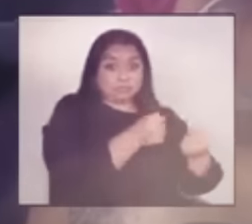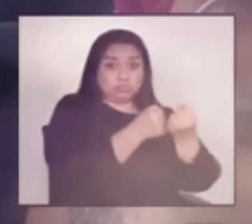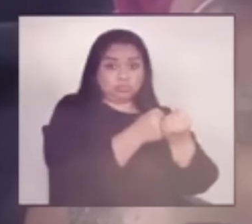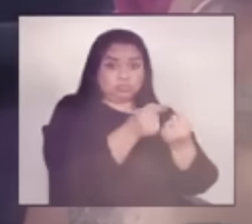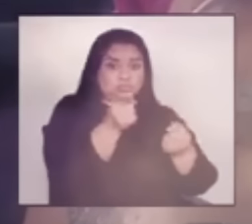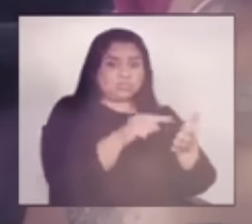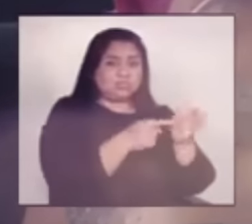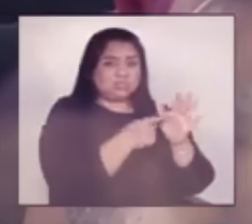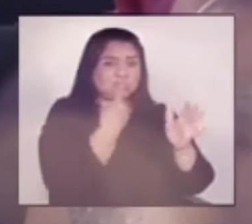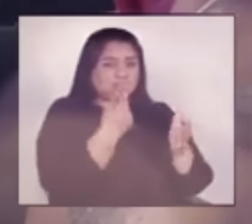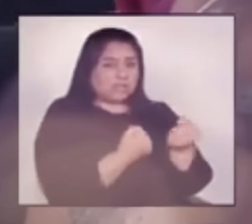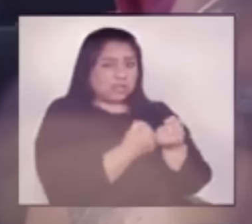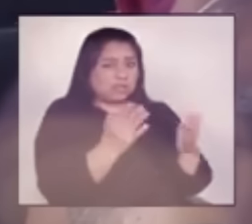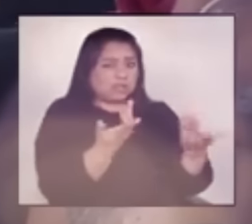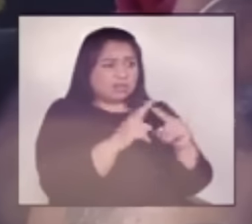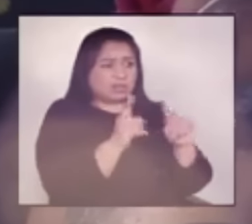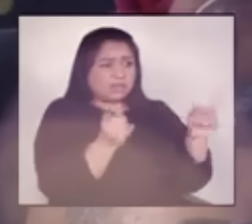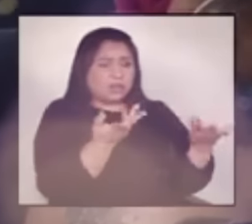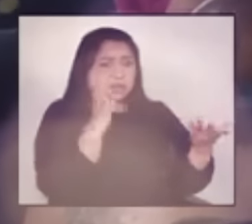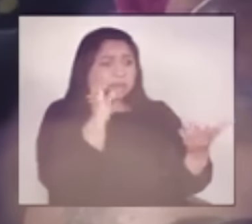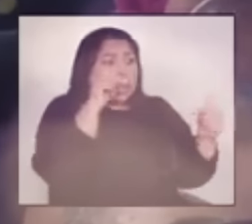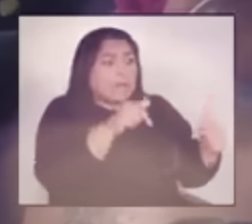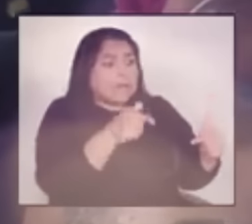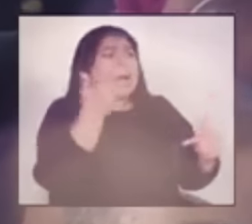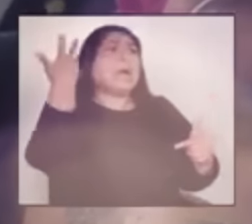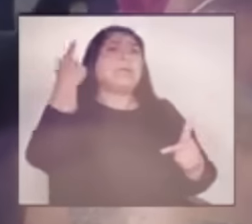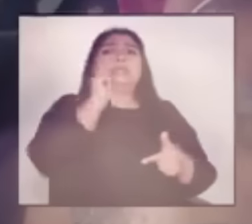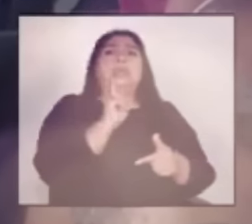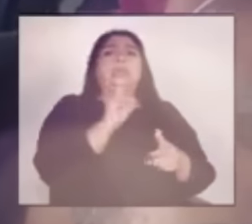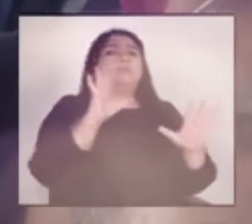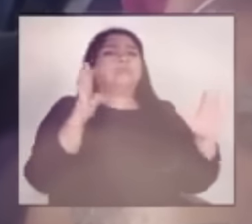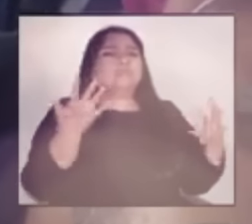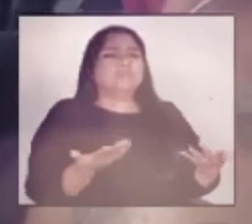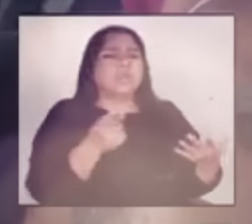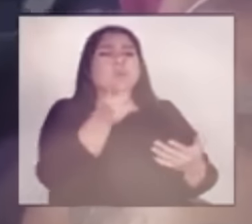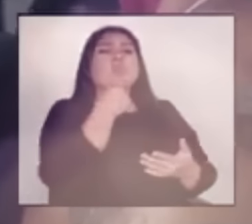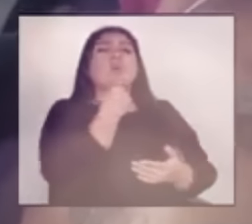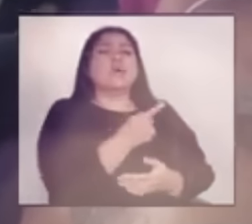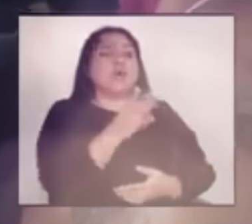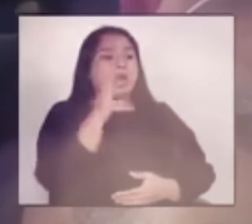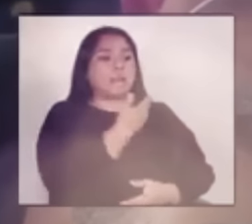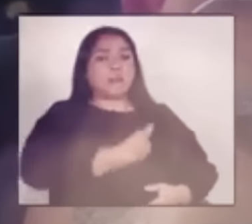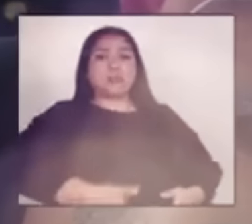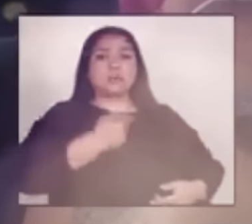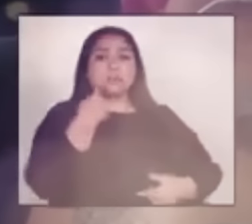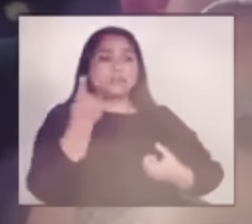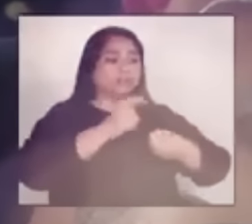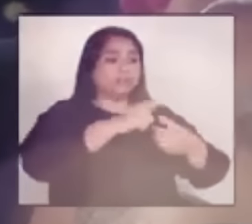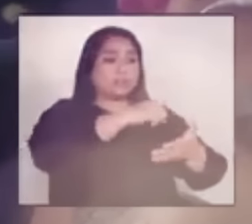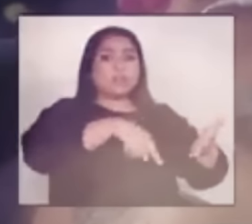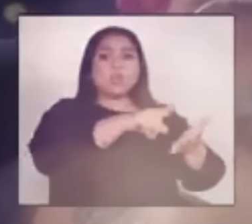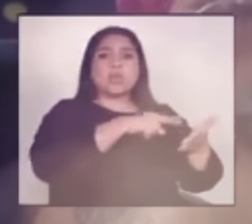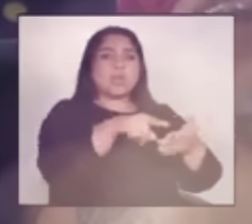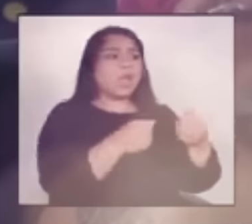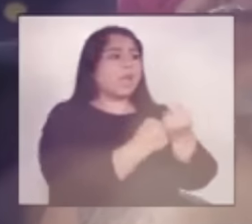injerencia? ¿Cuál es la diferencia? ¿Por qué aquí está bien y por qué anteriormente está mal? ¿Y qué prometió usted a los alcaldes para que puedan ellos votar entonces a